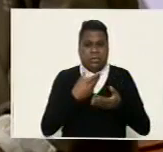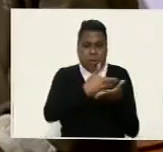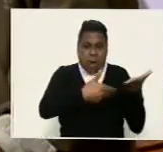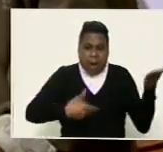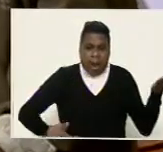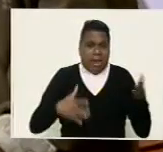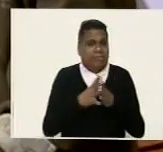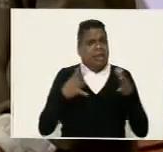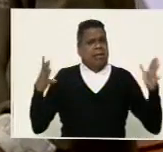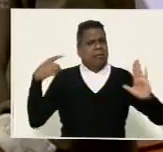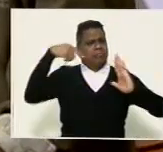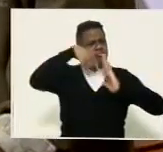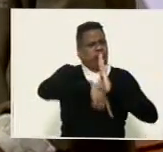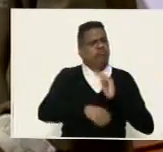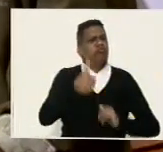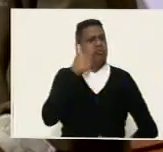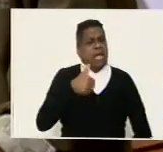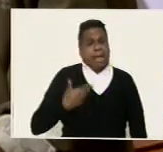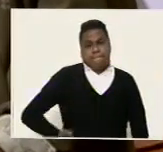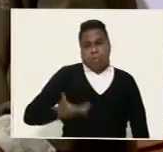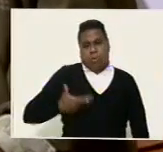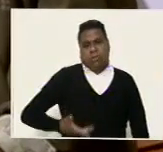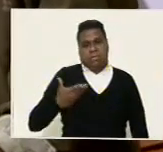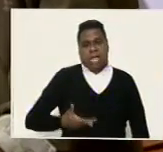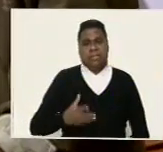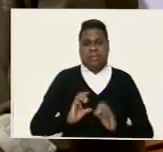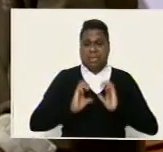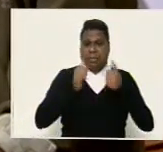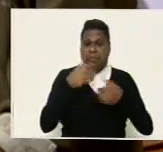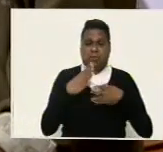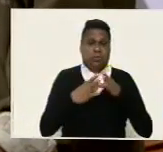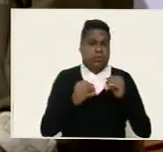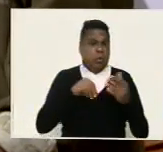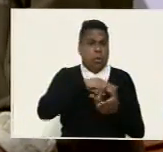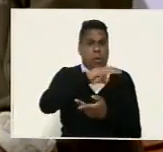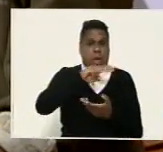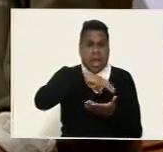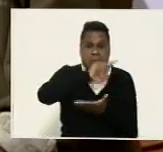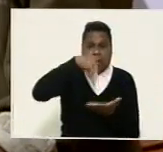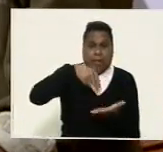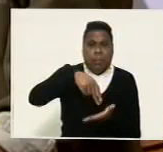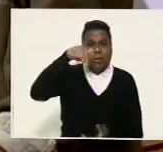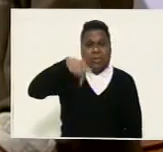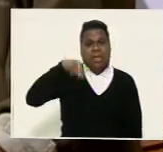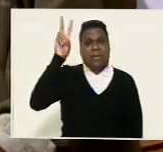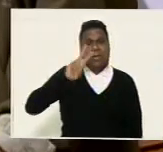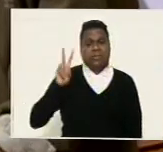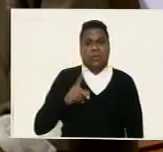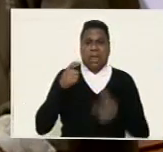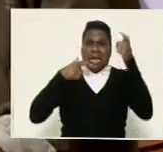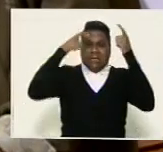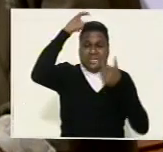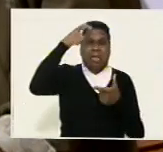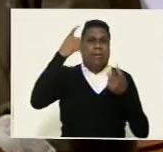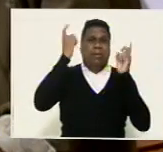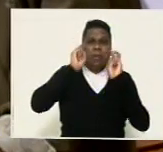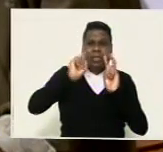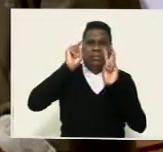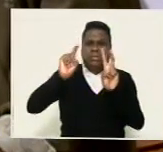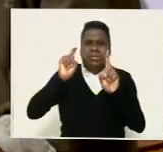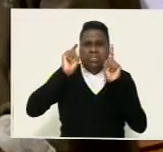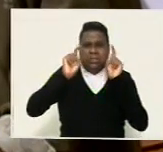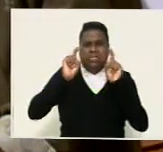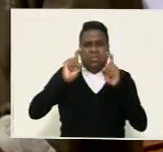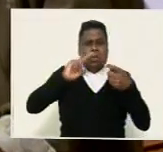Magna que dio cabida a la República de Venezuela. Estos elementos que Chávez nos ilustró,